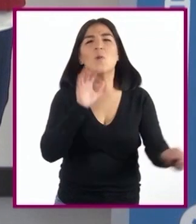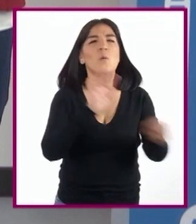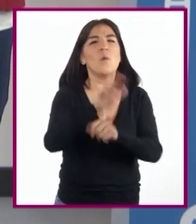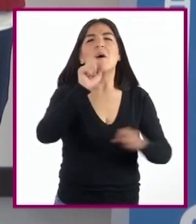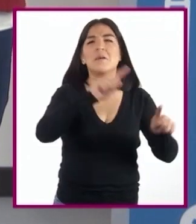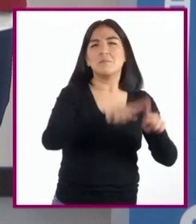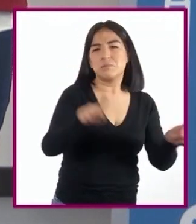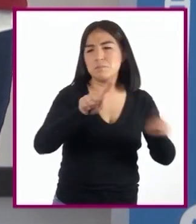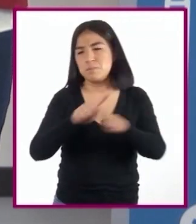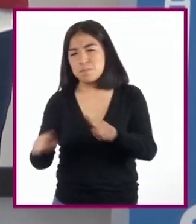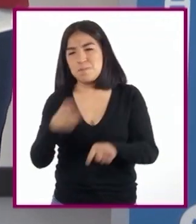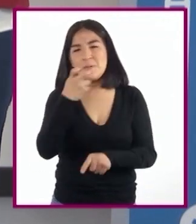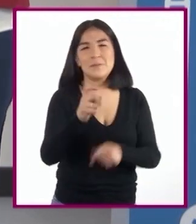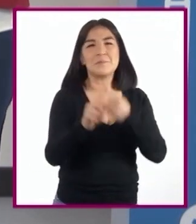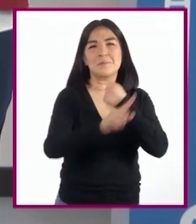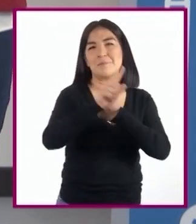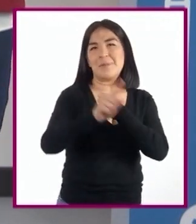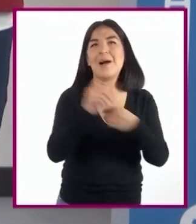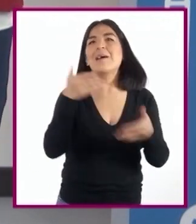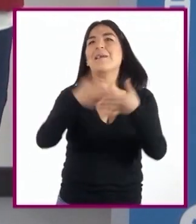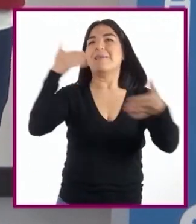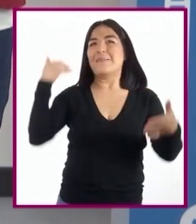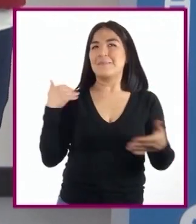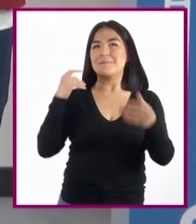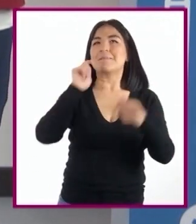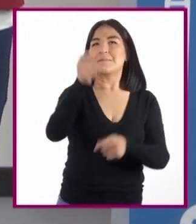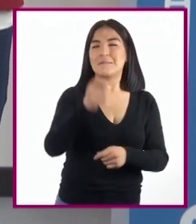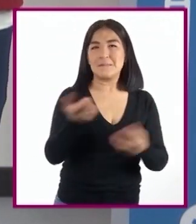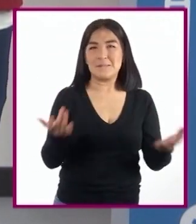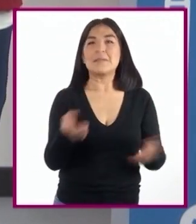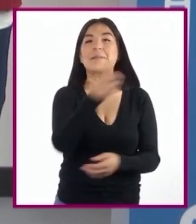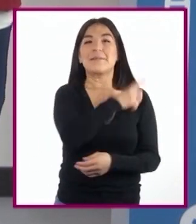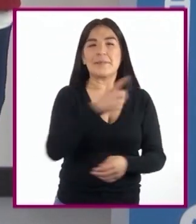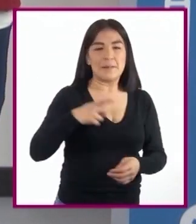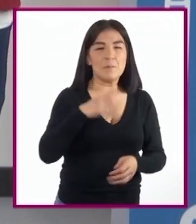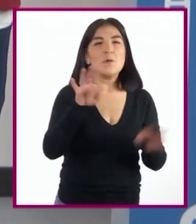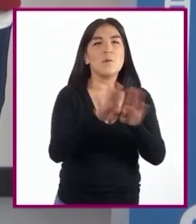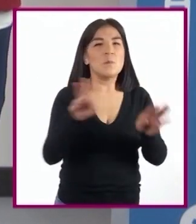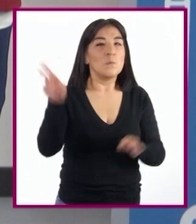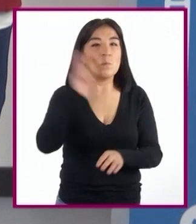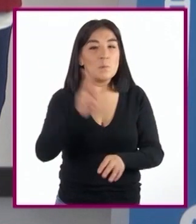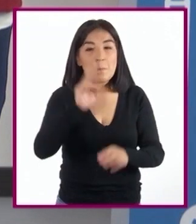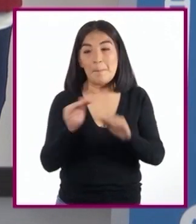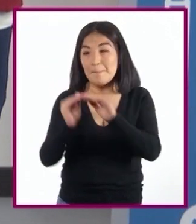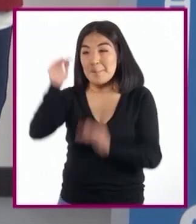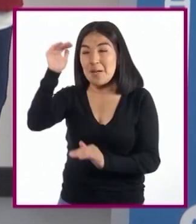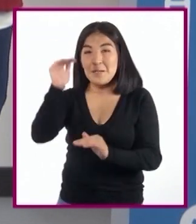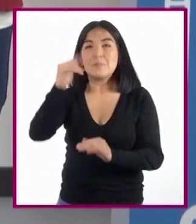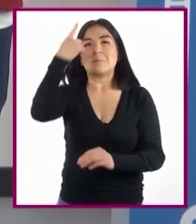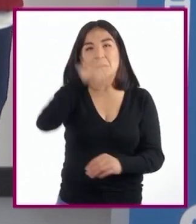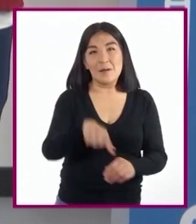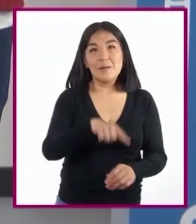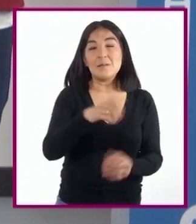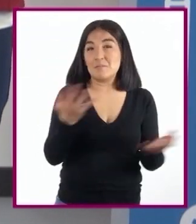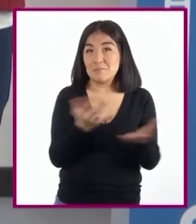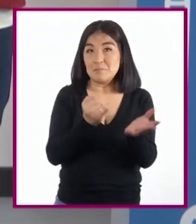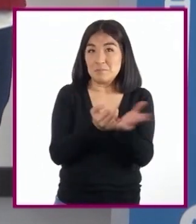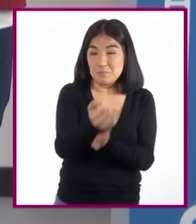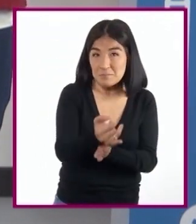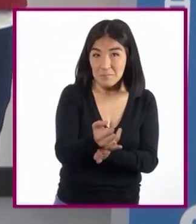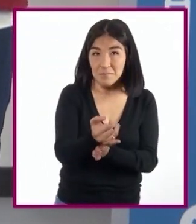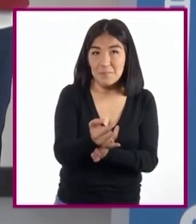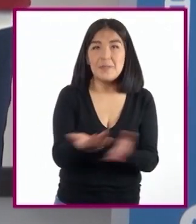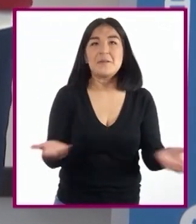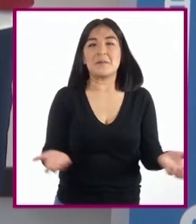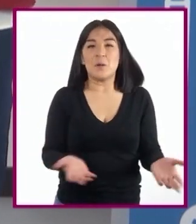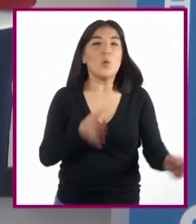diferencia entre este problema y el anterior? ¿Siempre se debe considerar la probabilidad mayor para tomar una decisión? ¿Qué